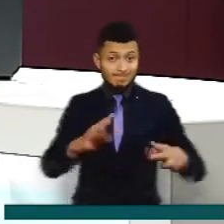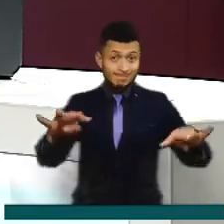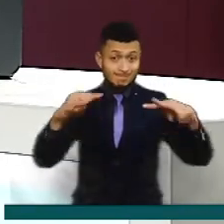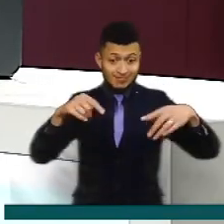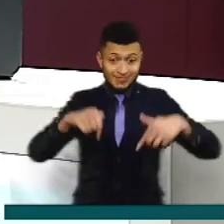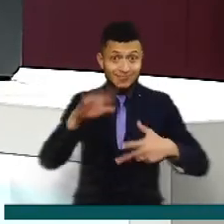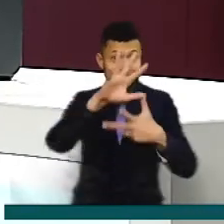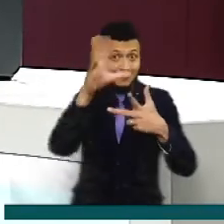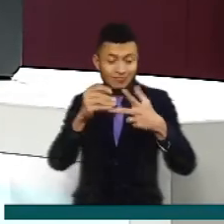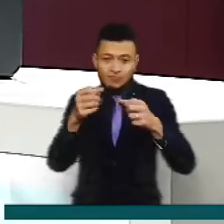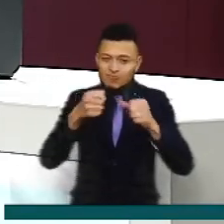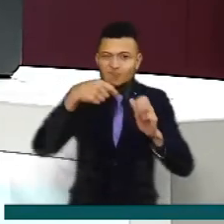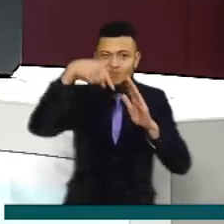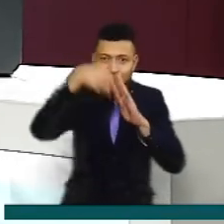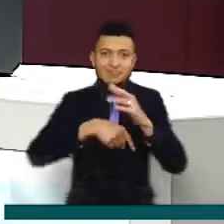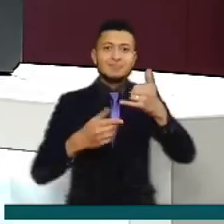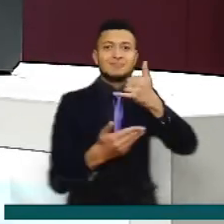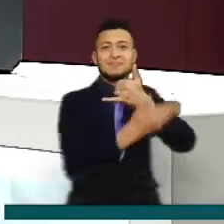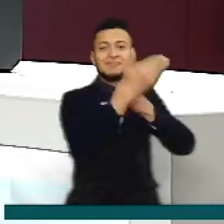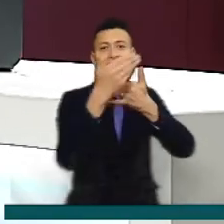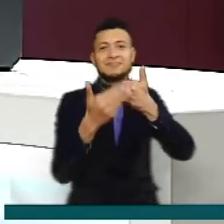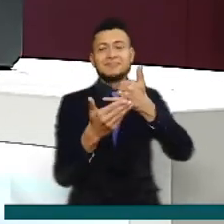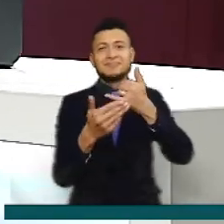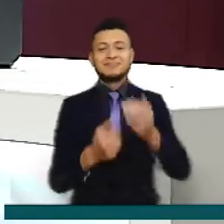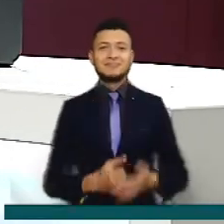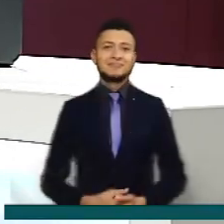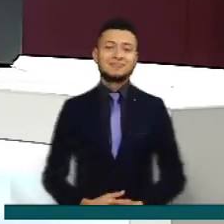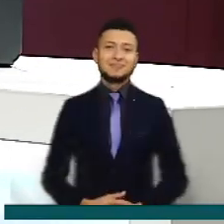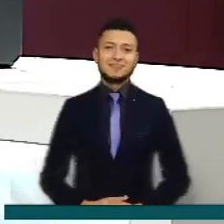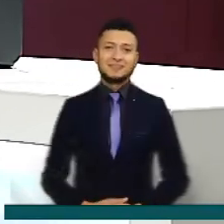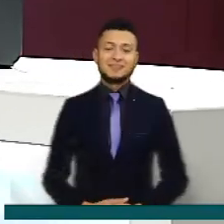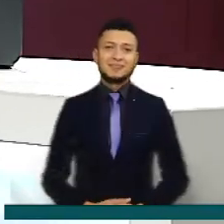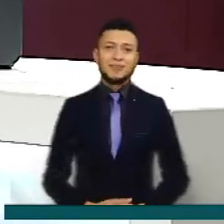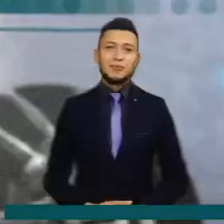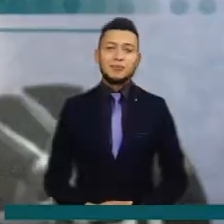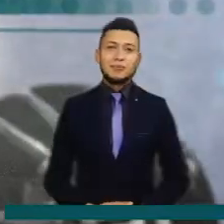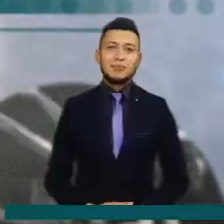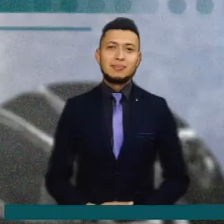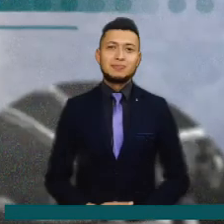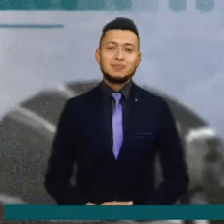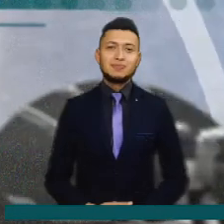Gracias por continuar con nosotros en Enlace 13, periodismo a profundidad en nuestras regiones.